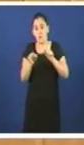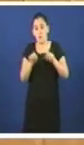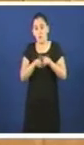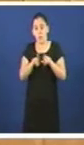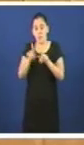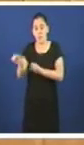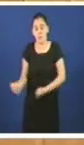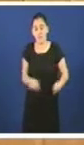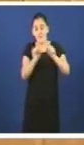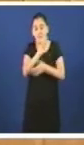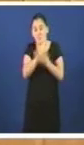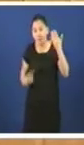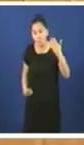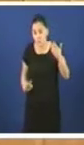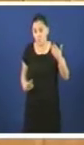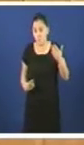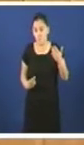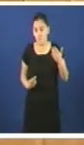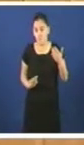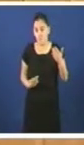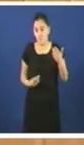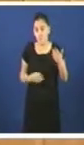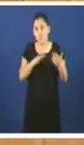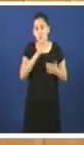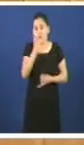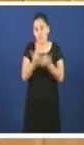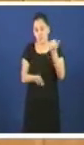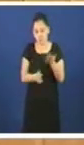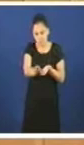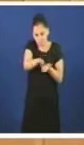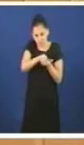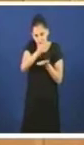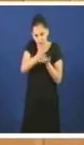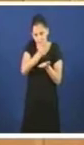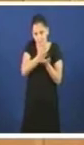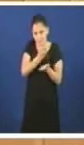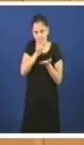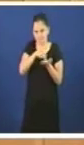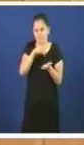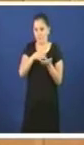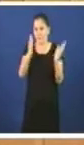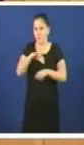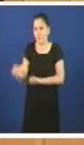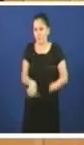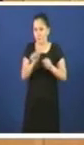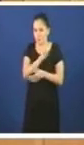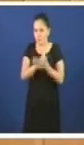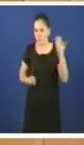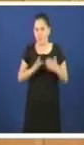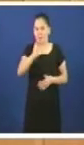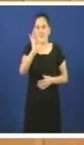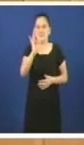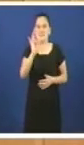que no se noten a ver lo que dijo lo escrito en estas próximas en estas mismas páginas dijo que ese lado